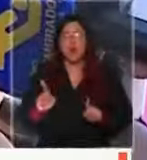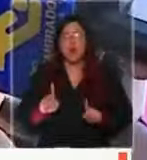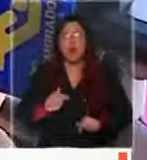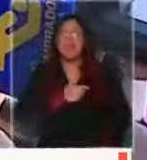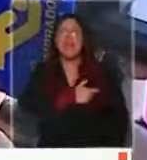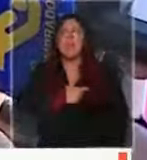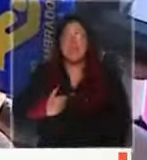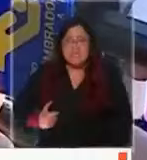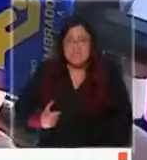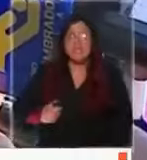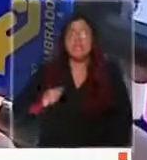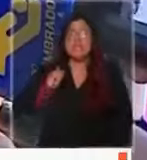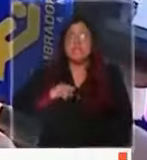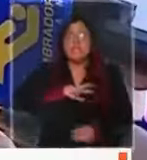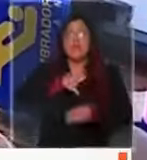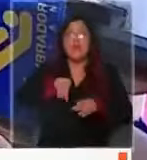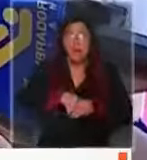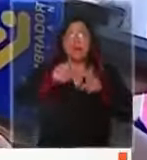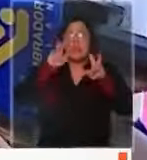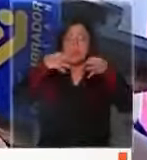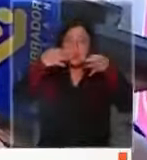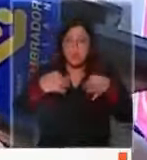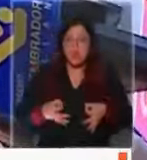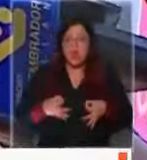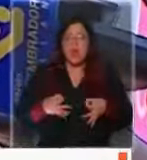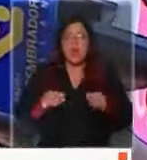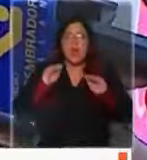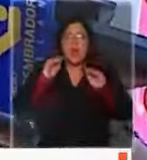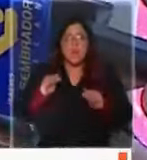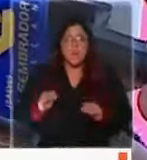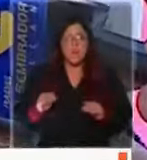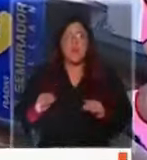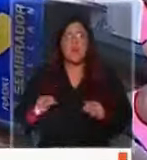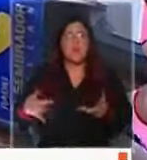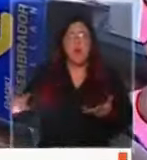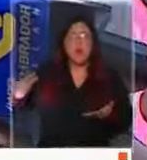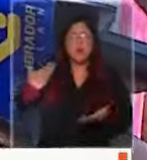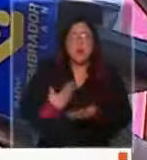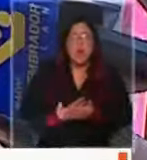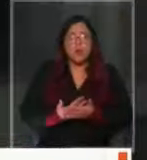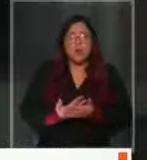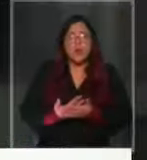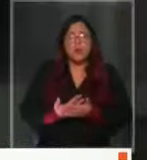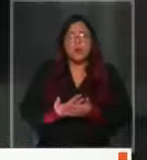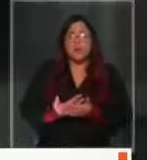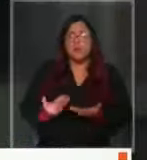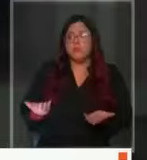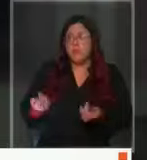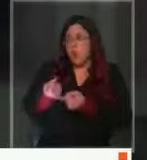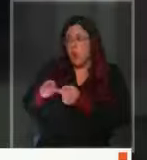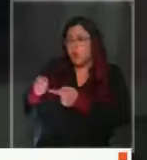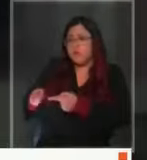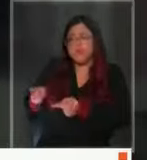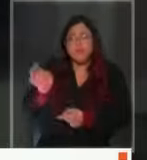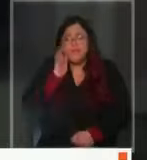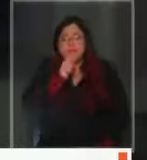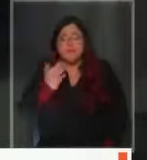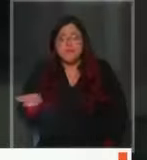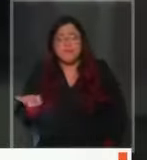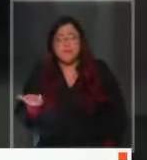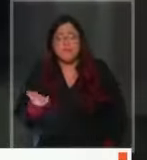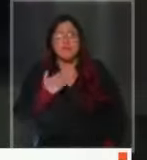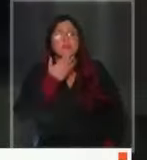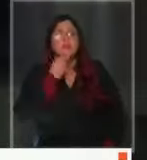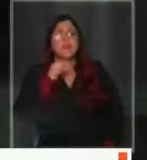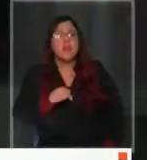tan involucrados en los temas de seguridad como ha estado el presidente Boric durante su mandato, yo no recuerdo. La dura réplica de Boric se extendió además a la